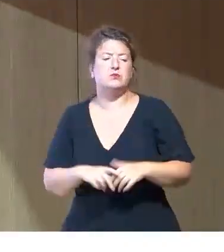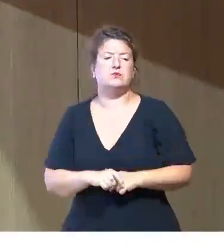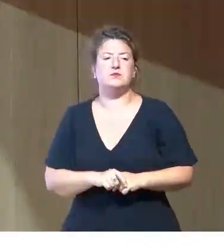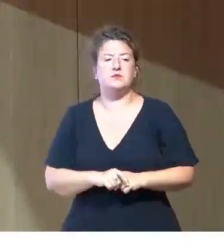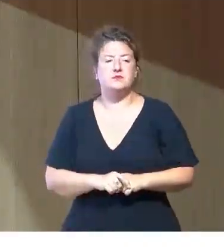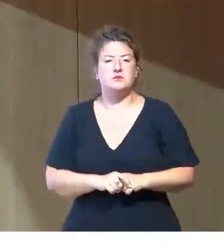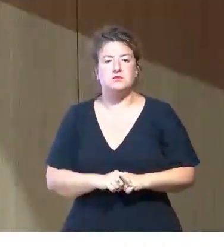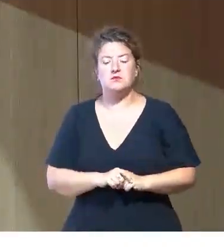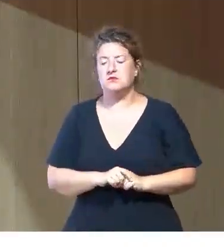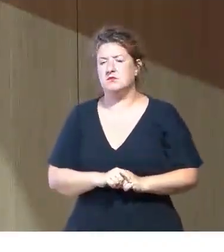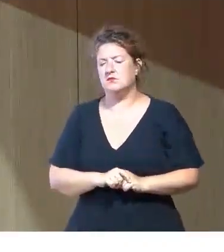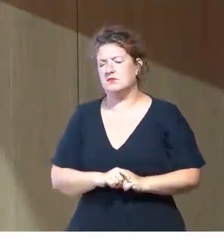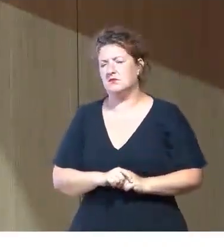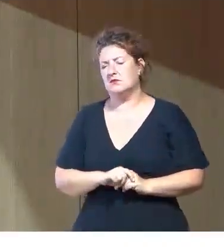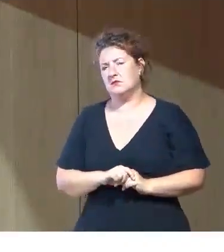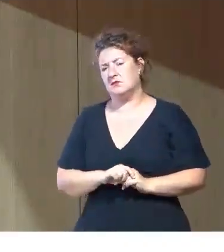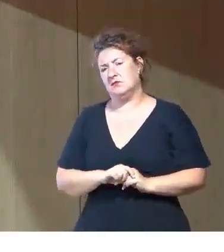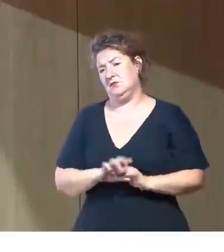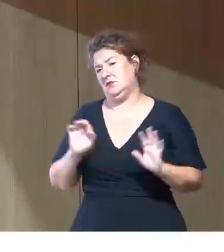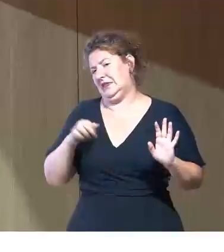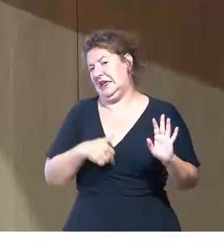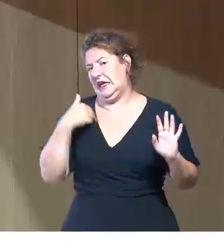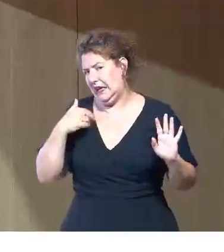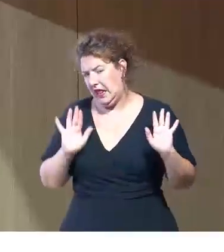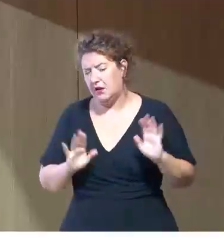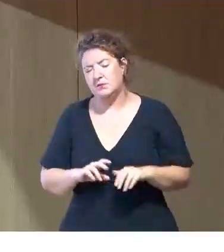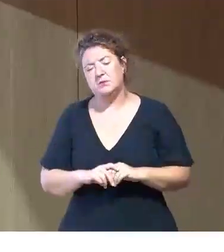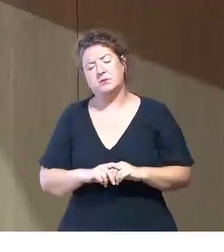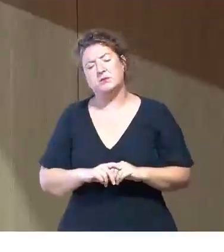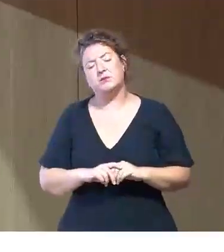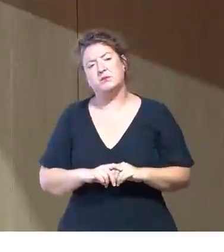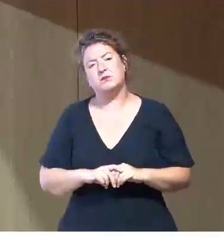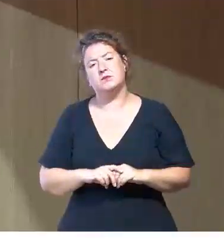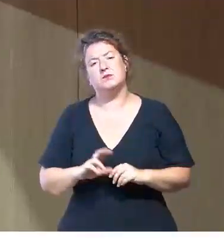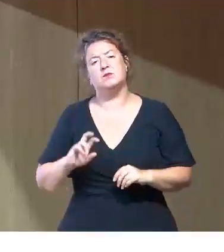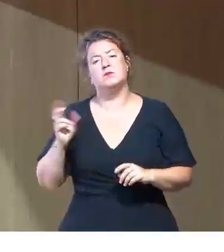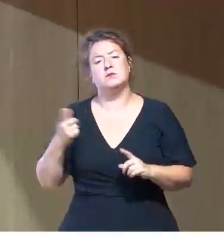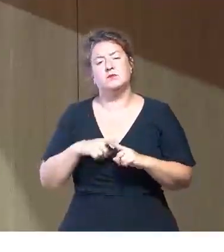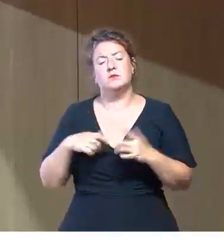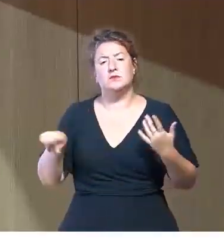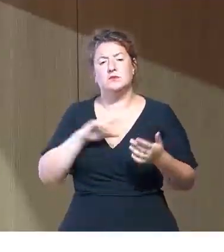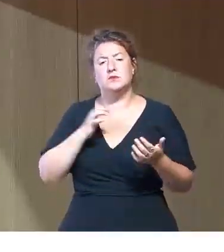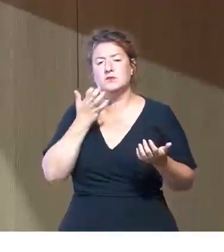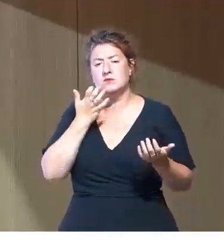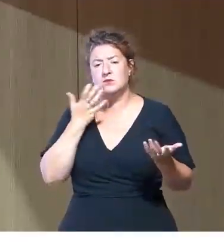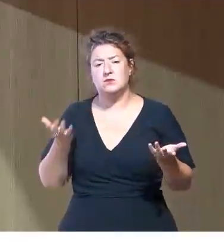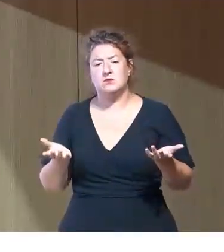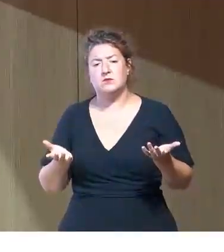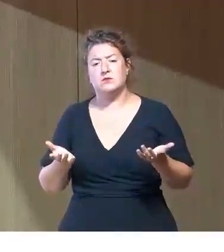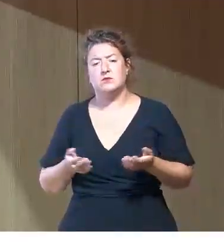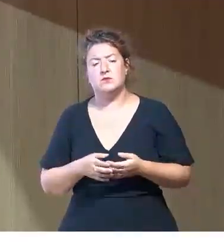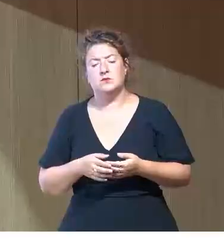luego esto es un este muy general luego Qué herramientas se ponen en funcionamiento las herramientas que se están poniendo en